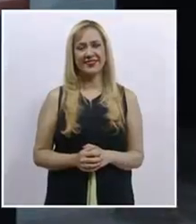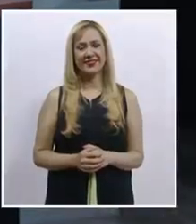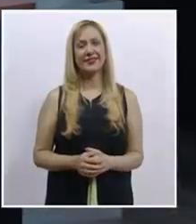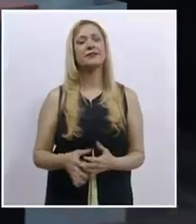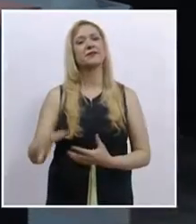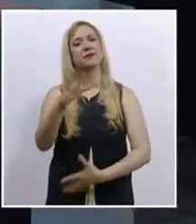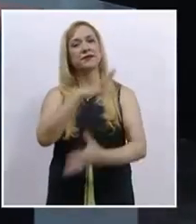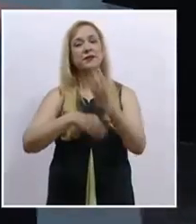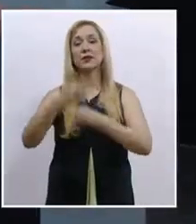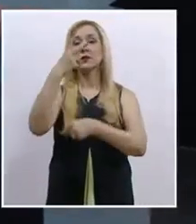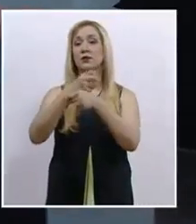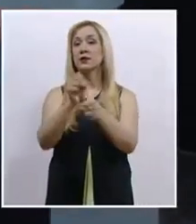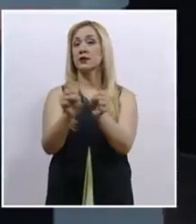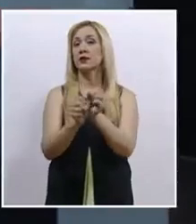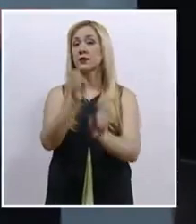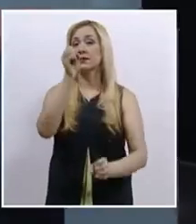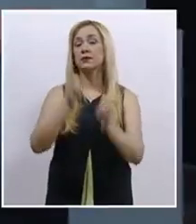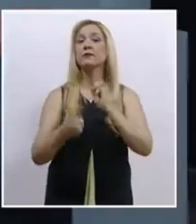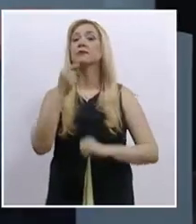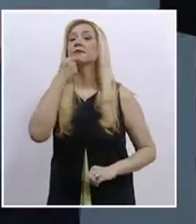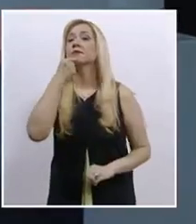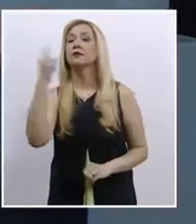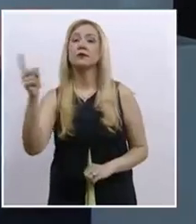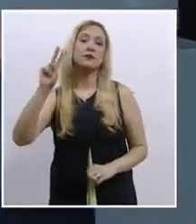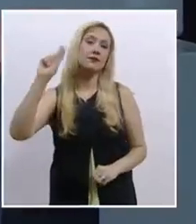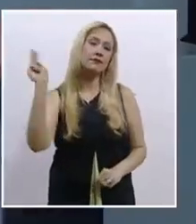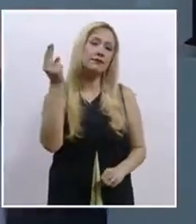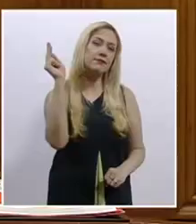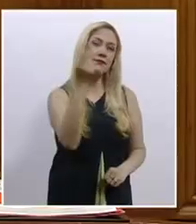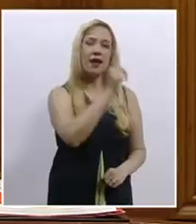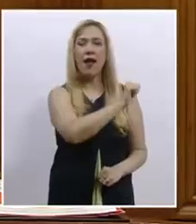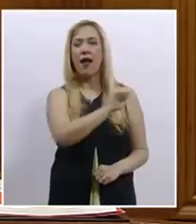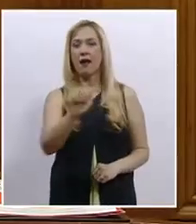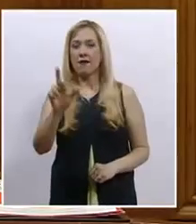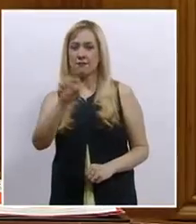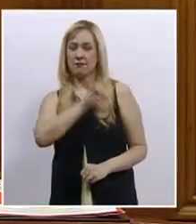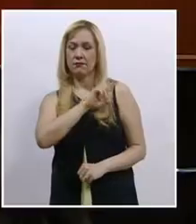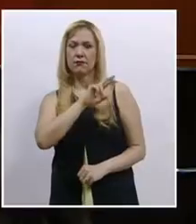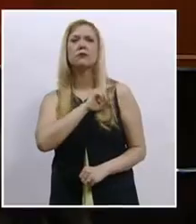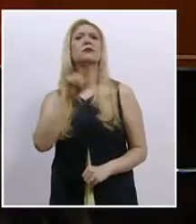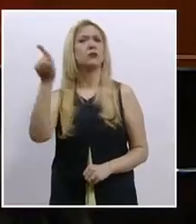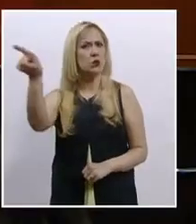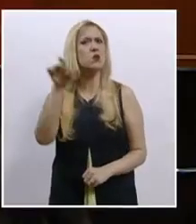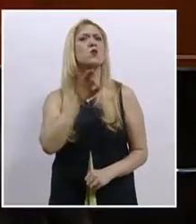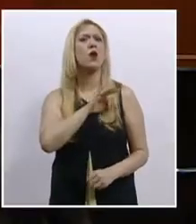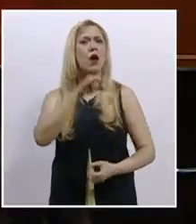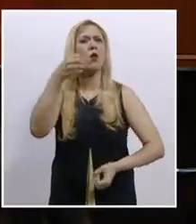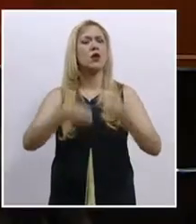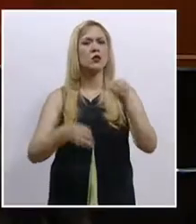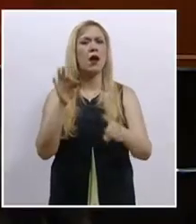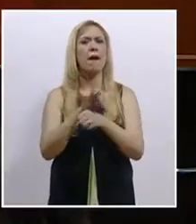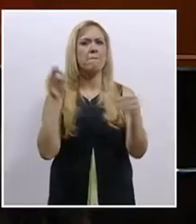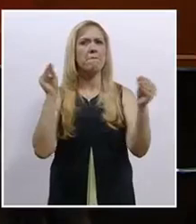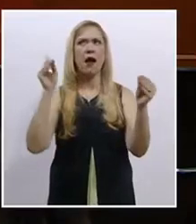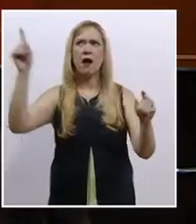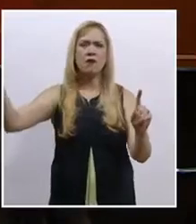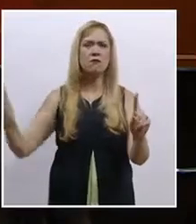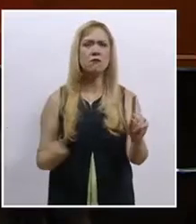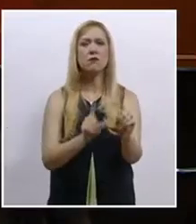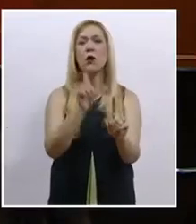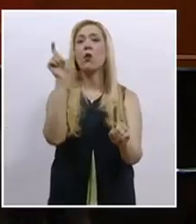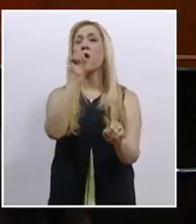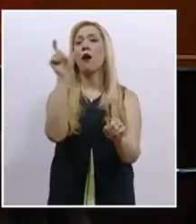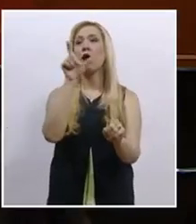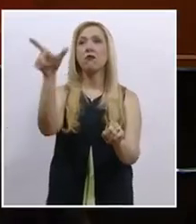Y por su parte, la segunda sala de la Corte determinó que las universidades privadas son autoridad para efectos del juicio de amparo cuando omiten entregar